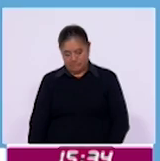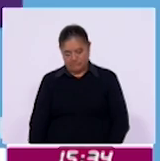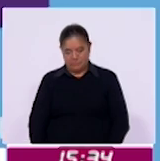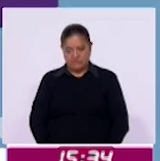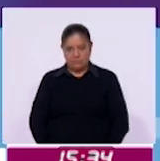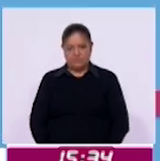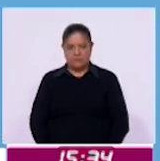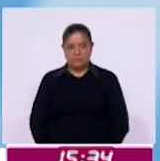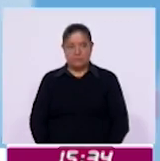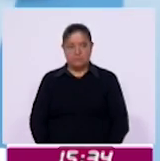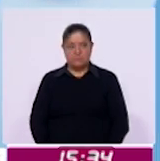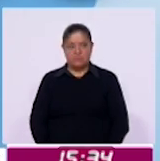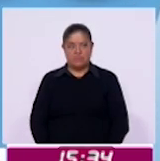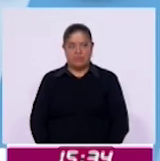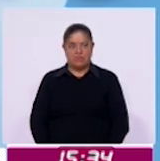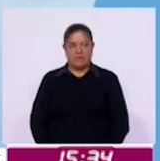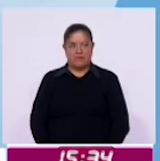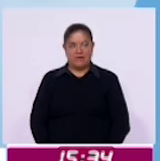En corto.